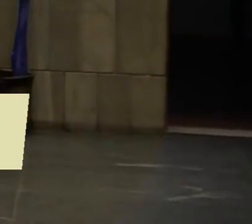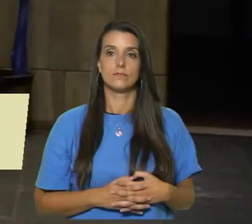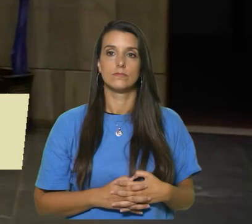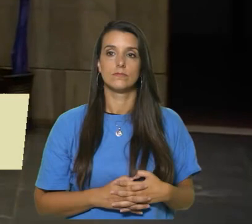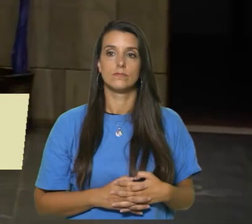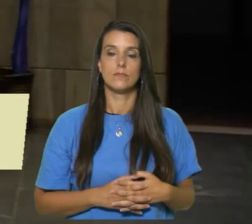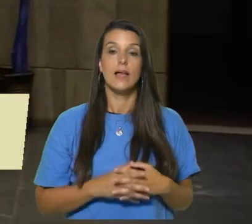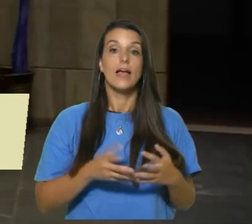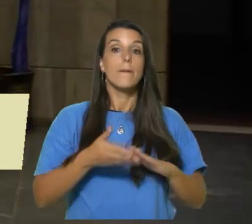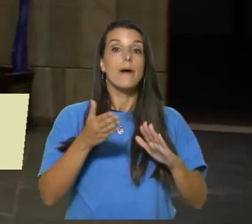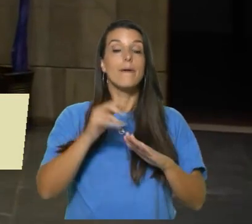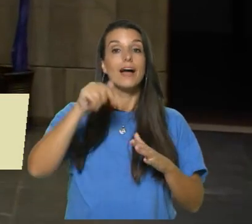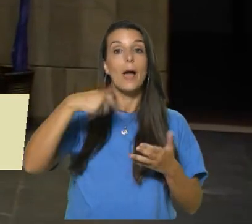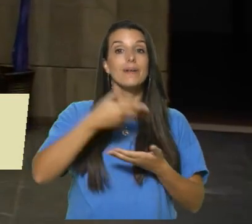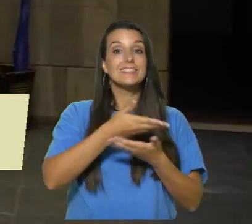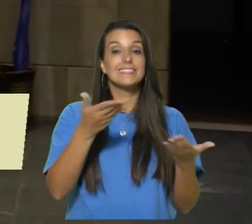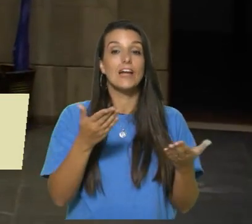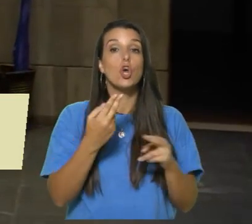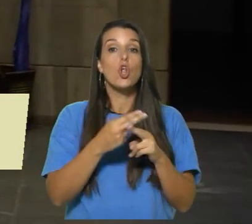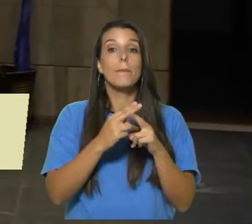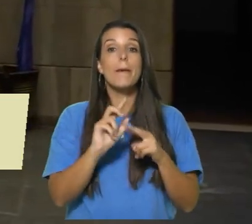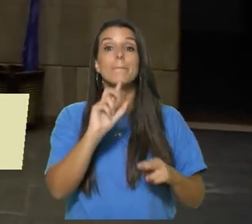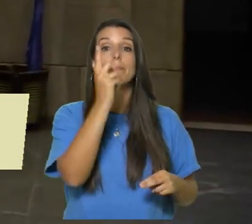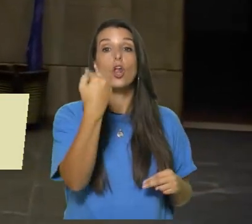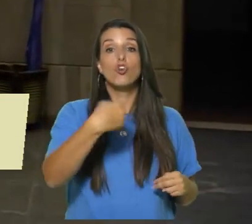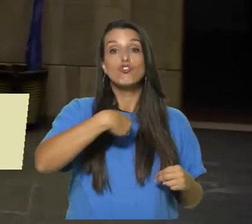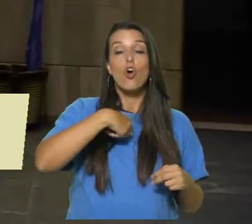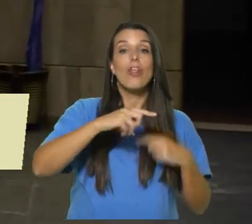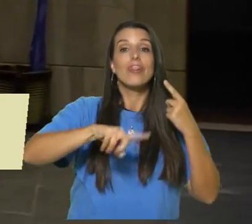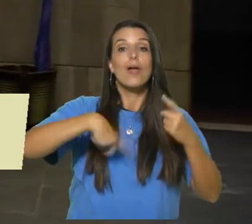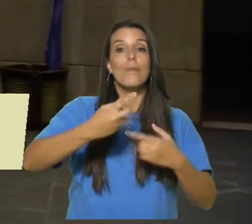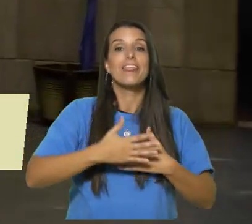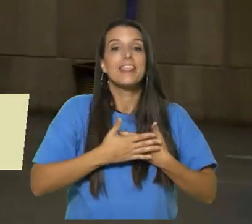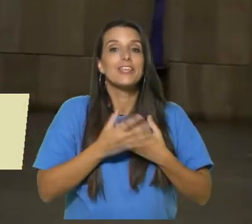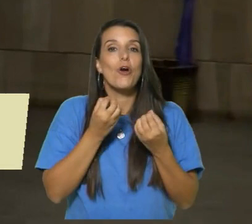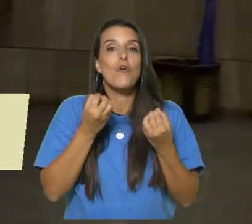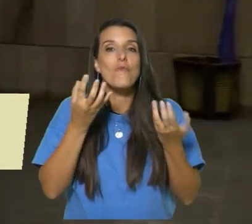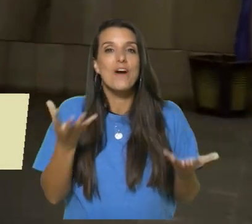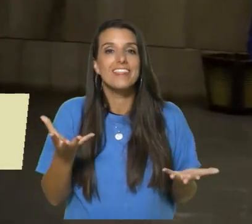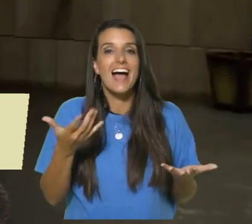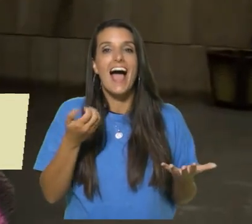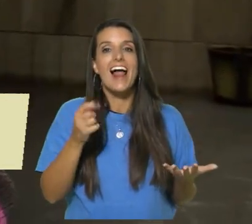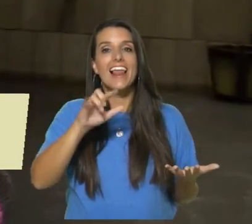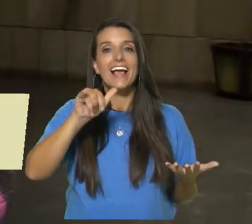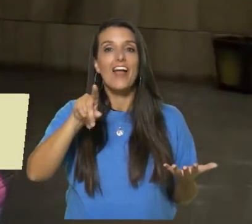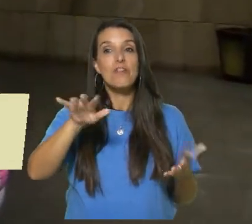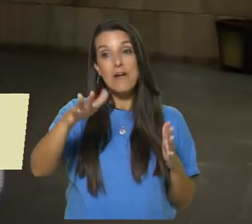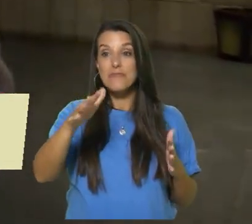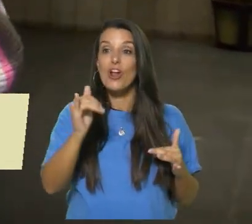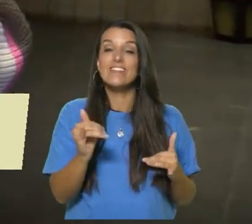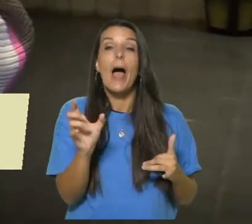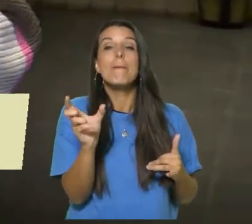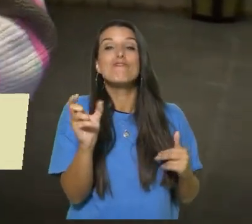aquí este primero yo Después te quiero de Alejandro yum va apellido